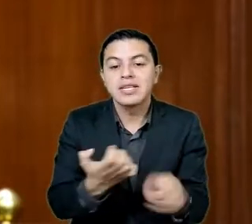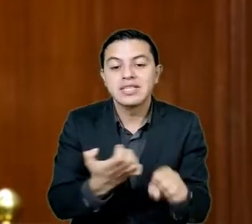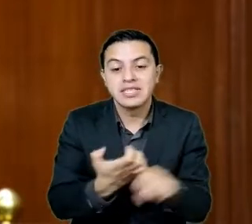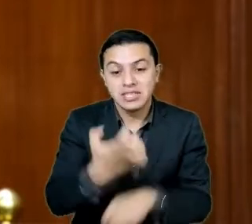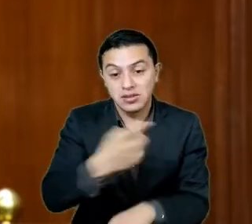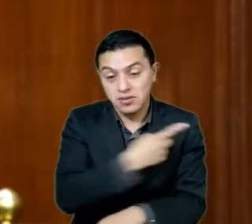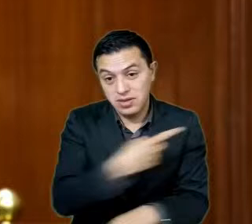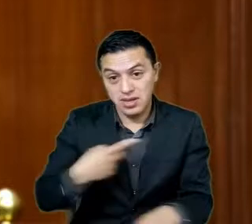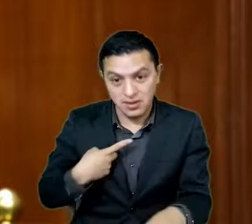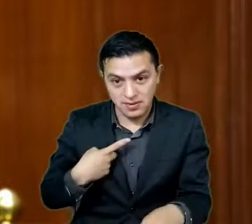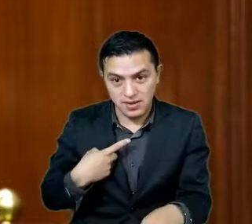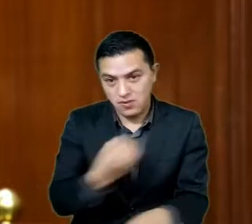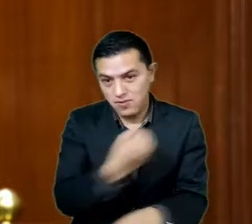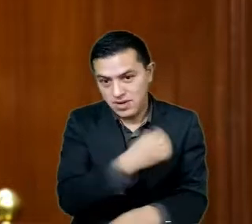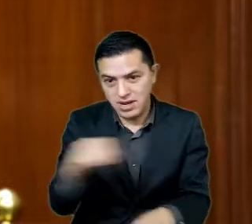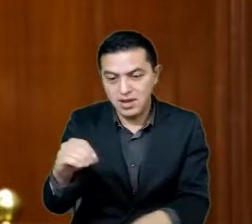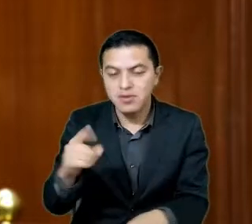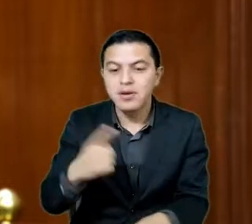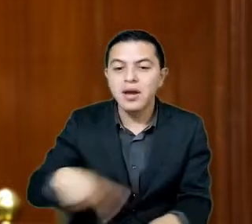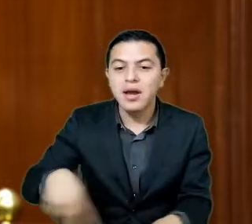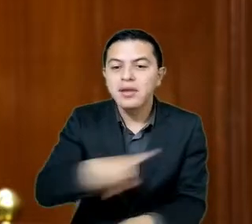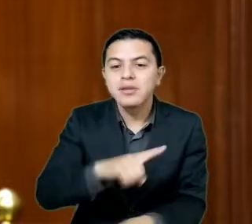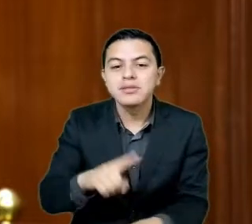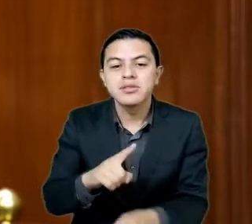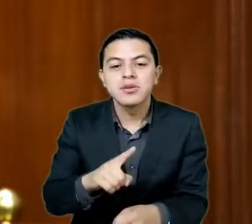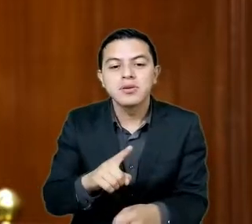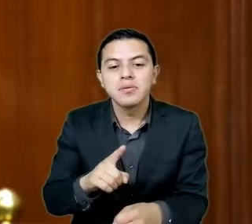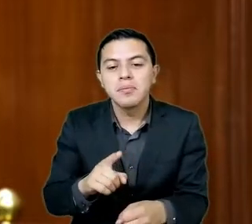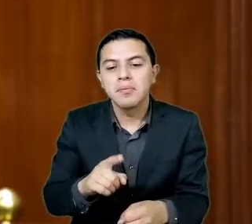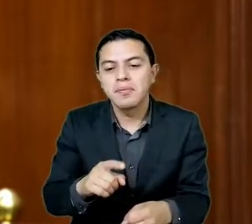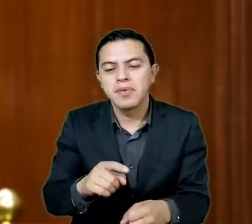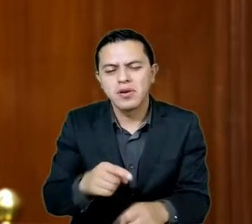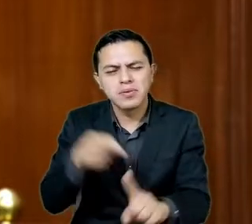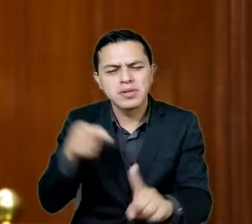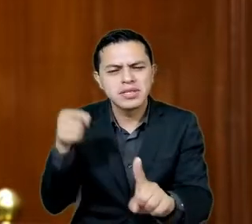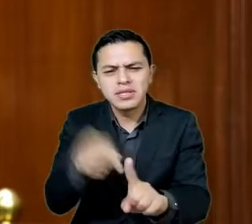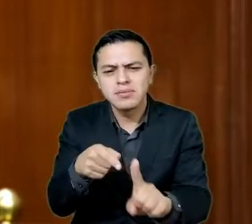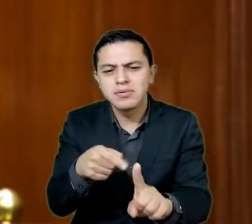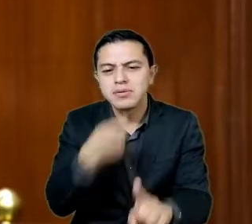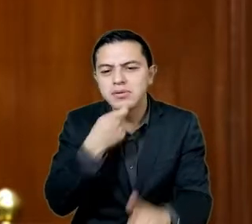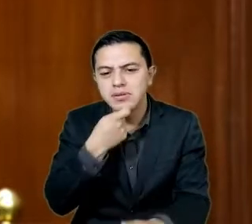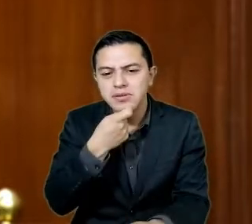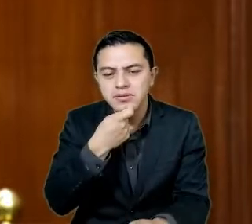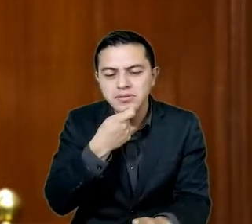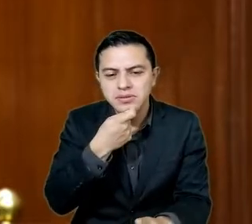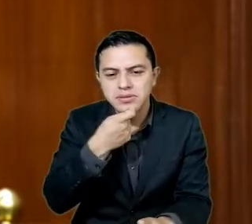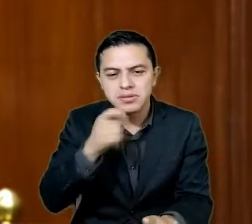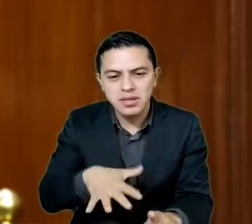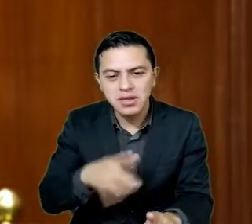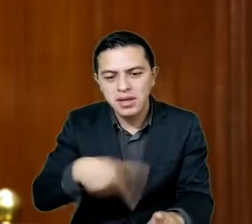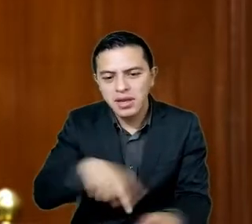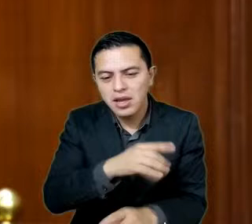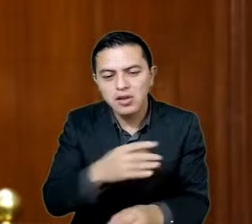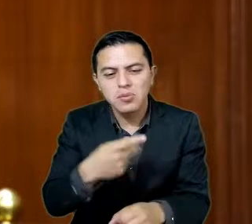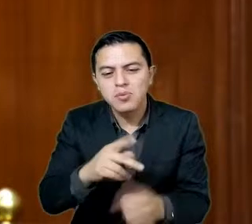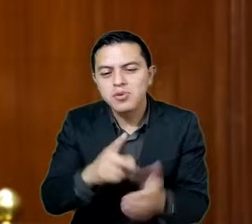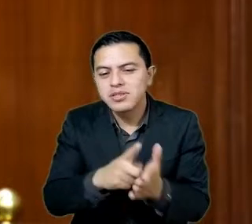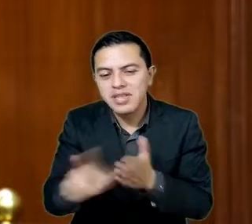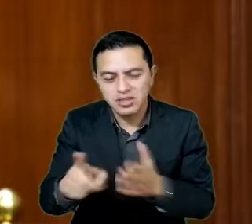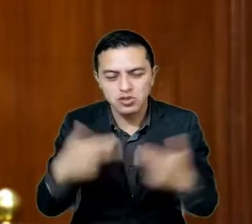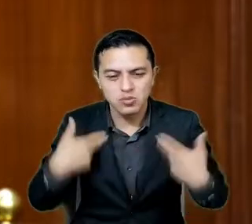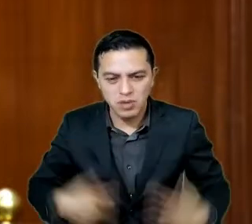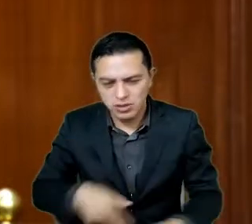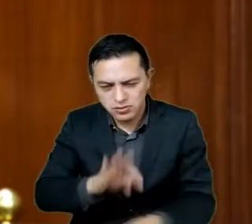decisiones y actuaciones con el principio del interés superior de la niñez, garantizando de manera plena sus derechos,